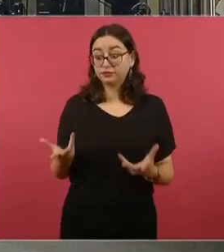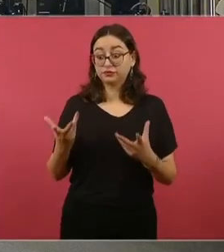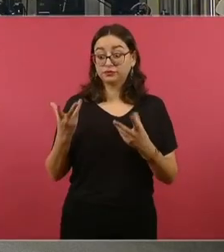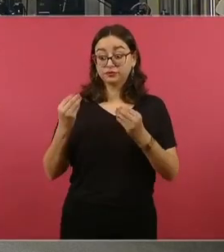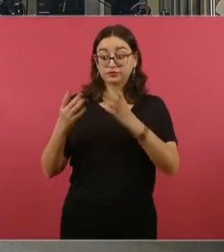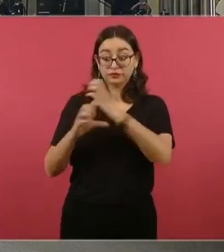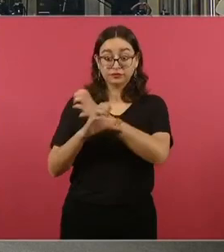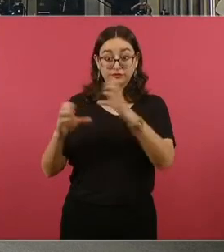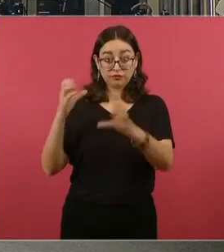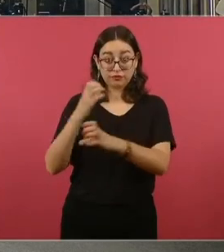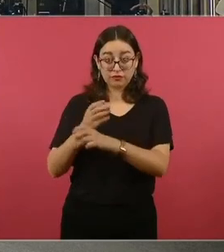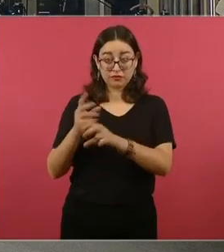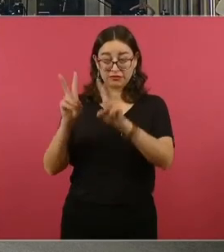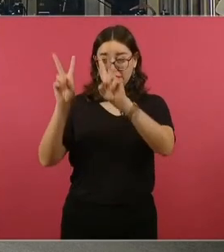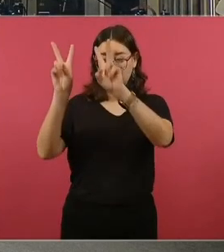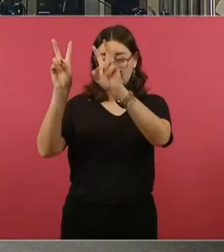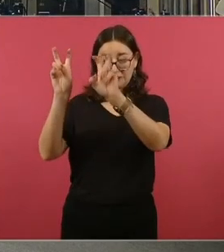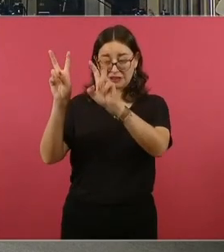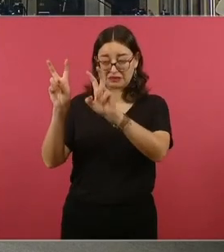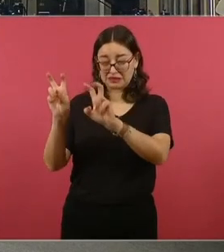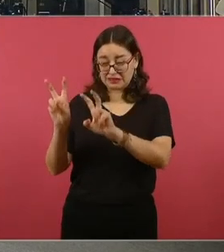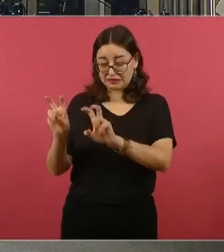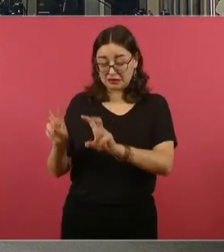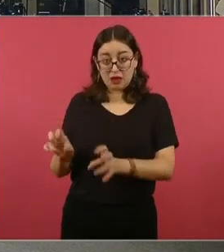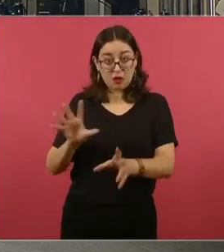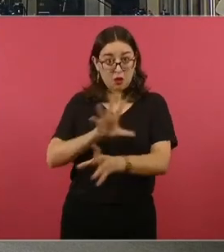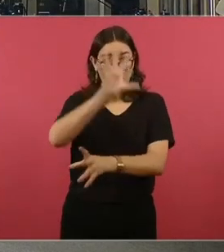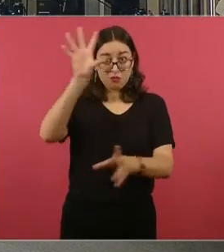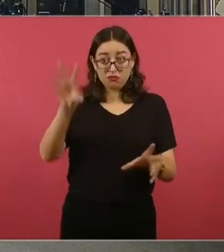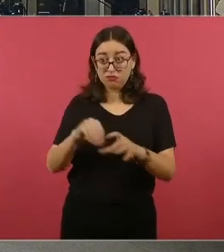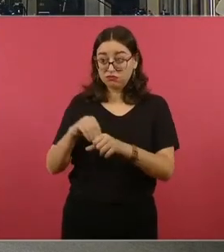porque, pues imagínense,